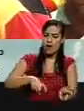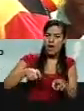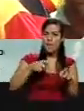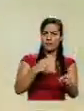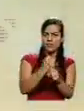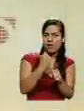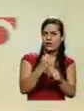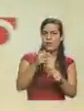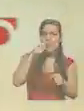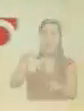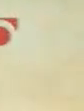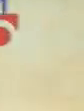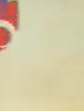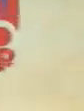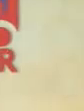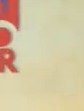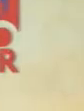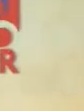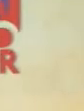el campo.